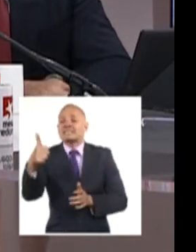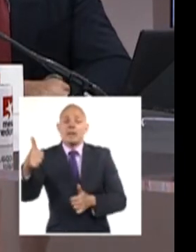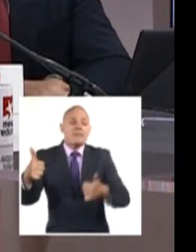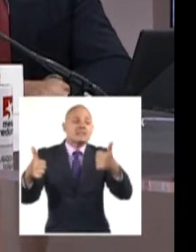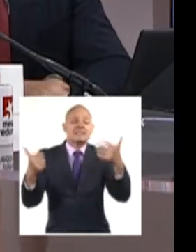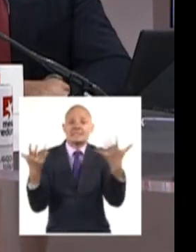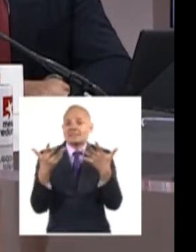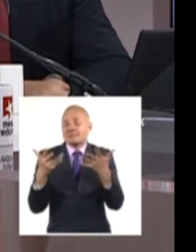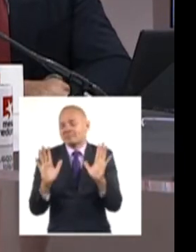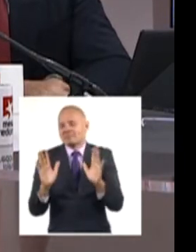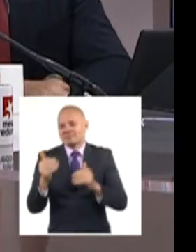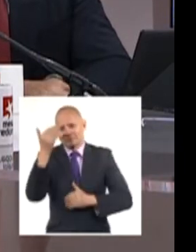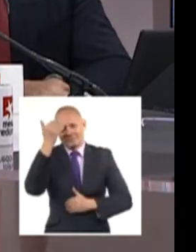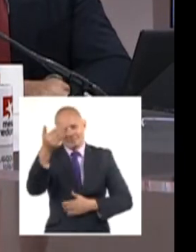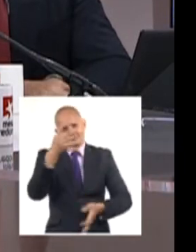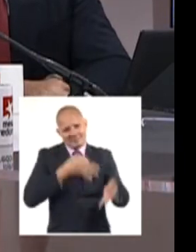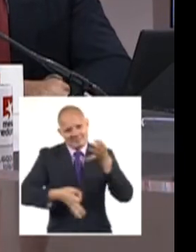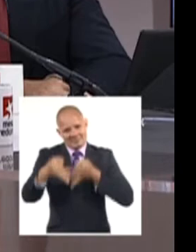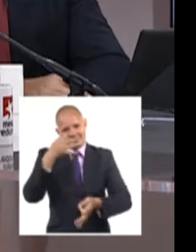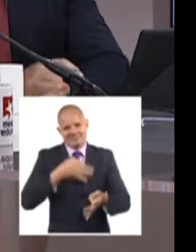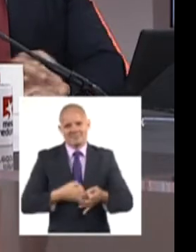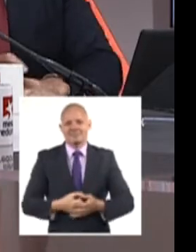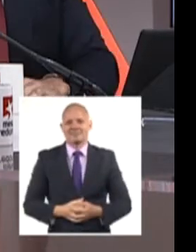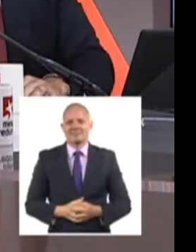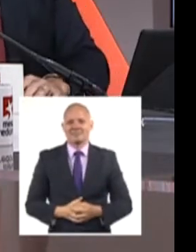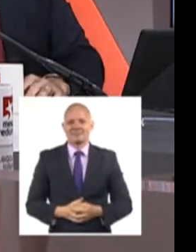sobre este tema muchas gracias mario por eso